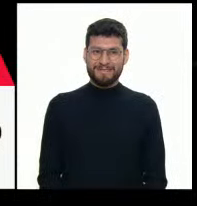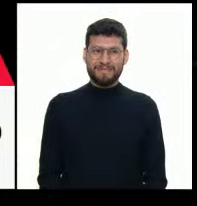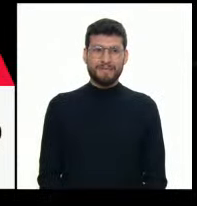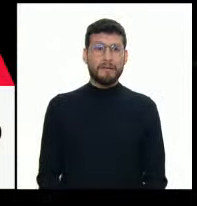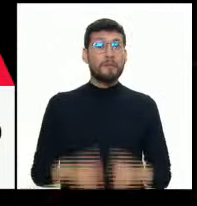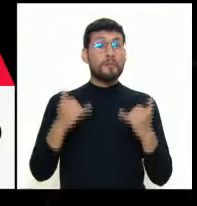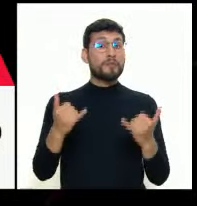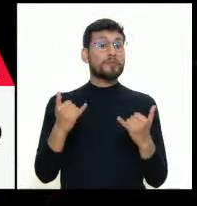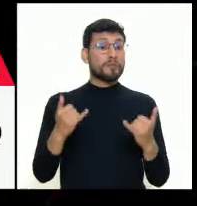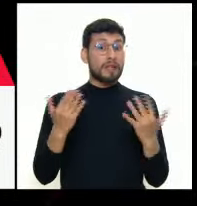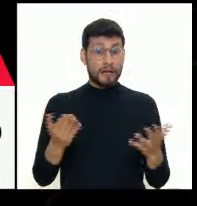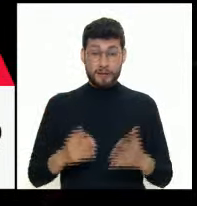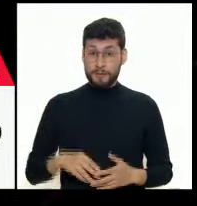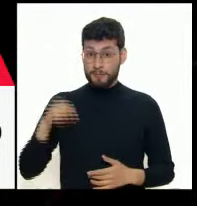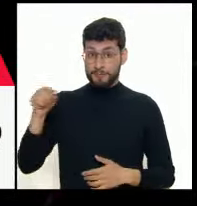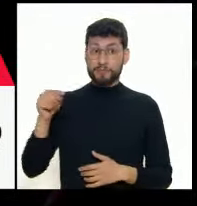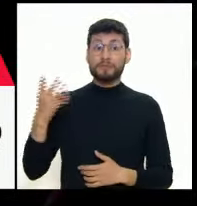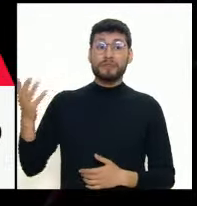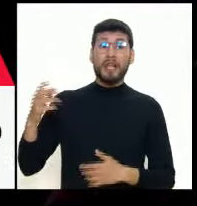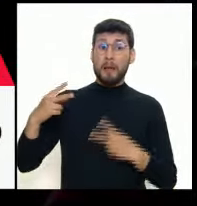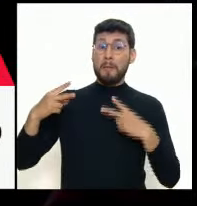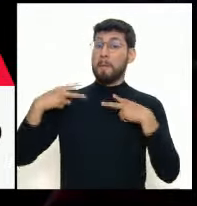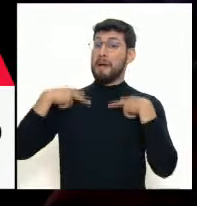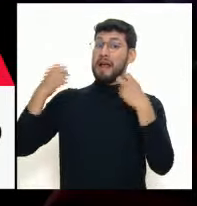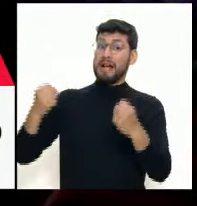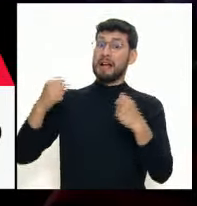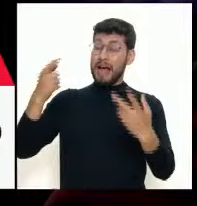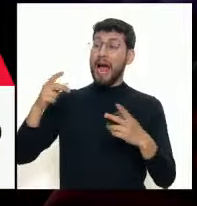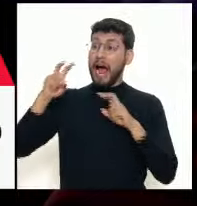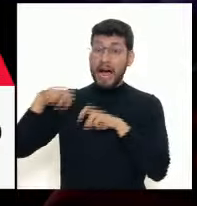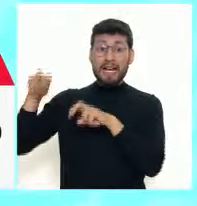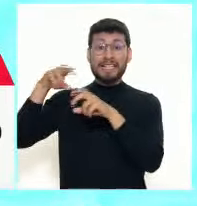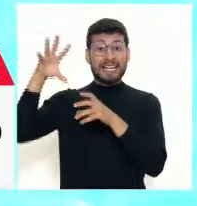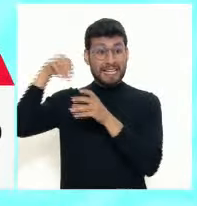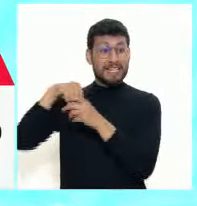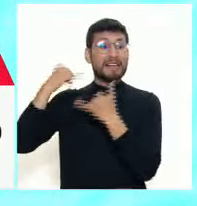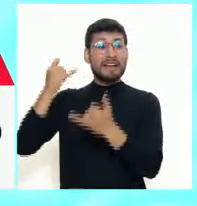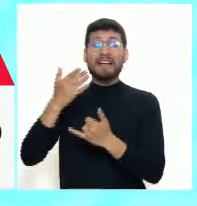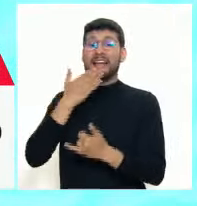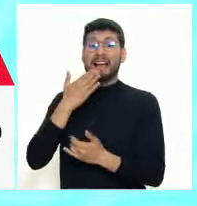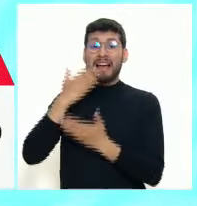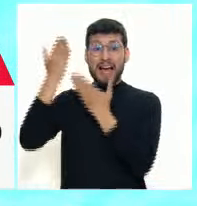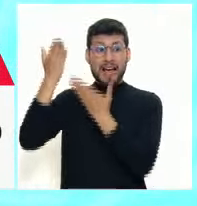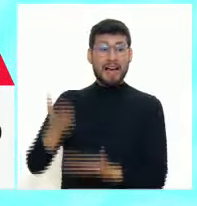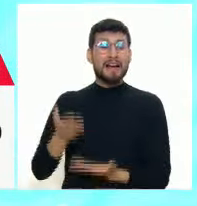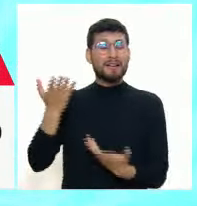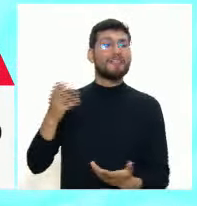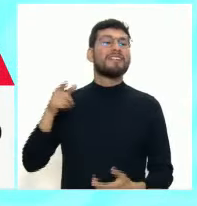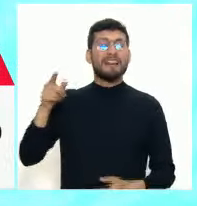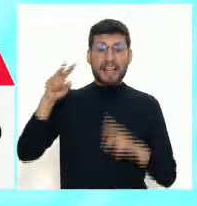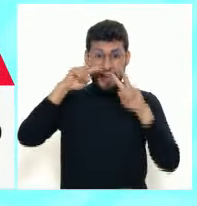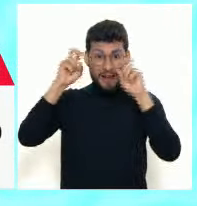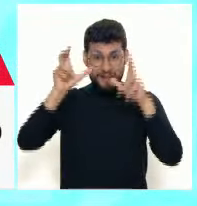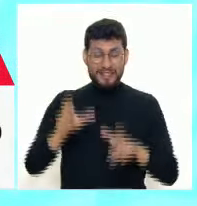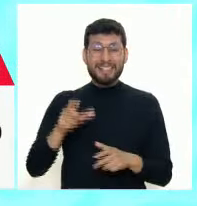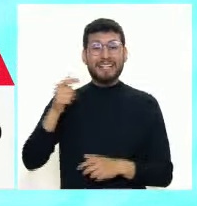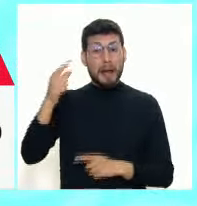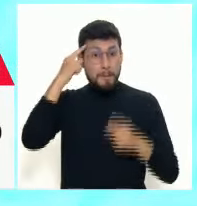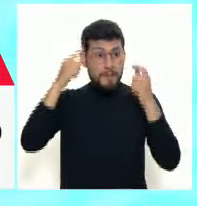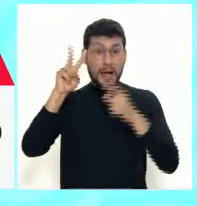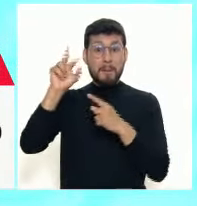Y ahora, directamente desde Valientemente, una aventura interior, démosle la bienvenida a nuestros exploradores de la